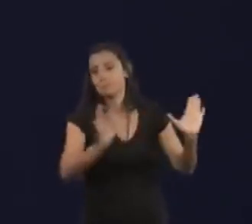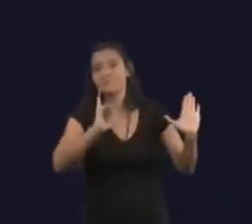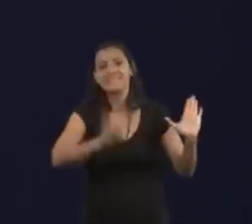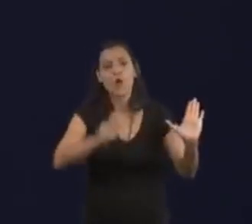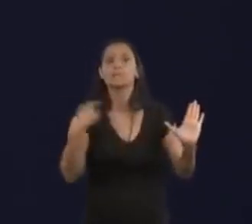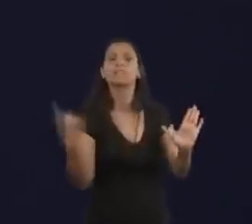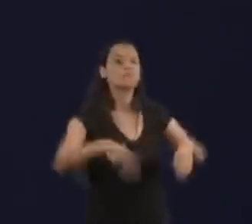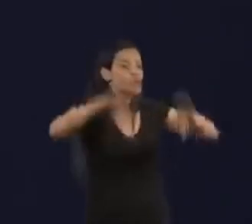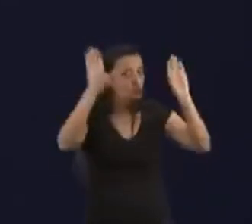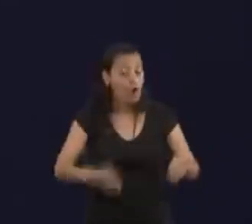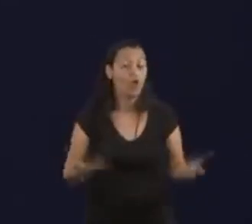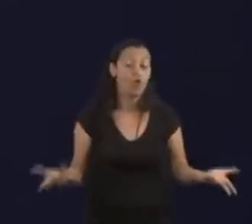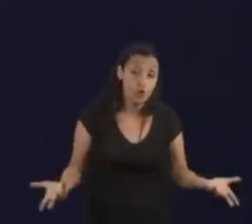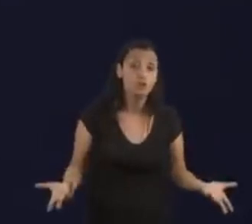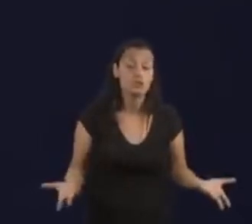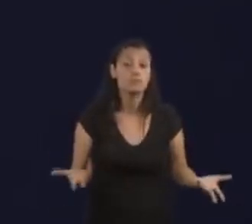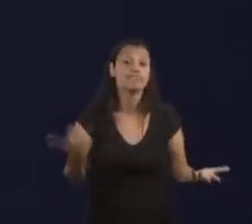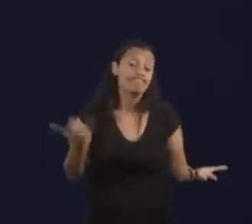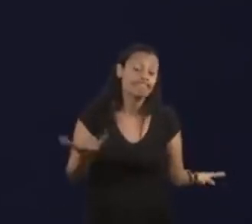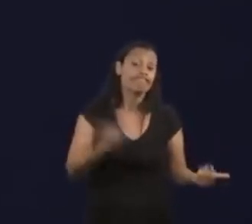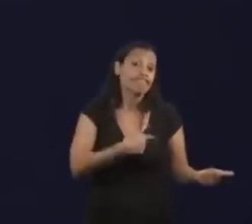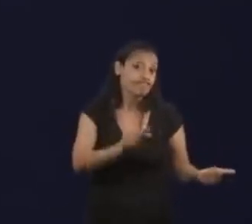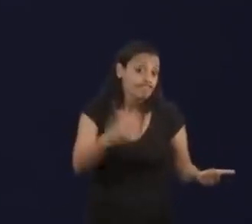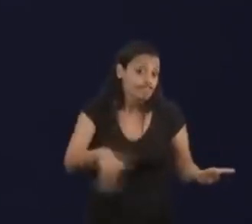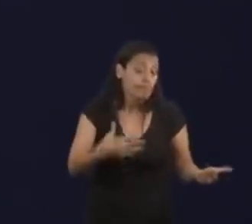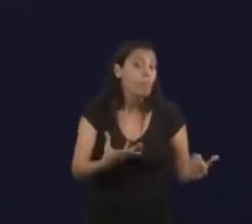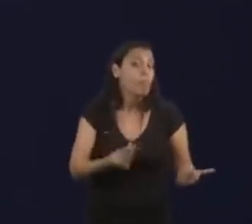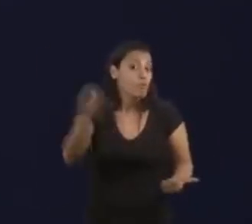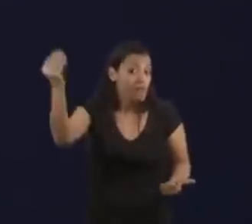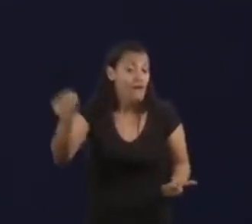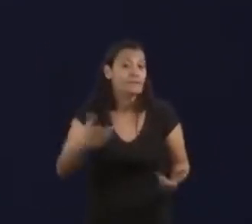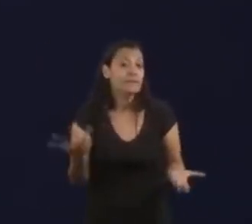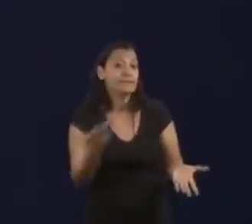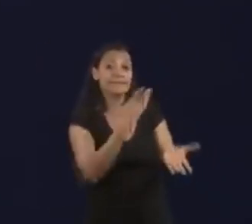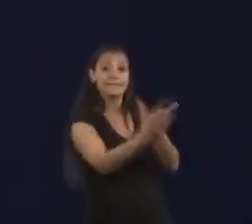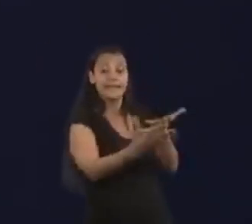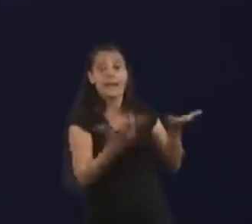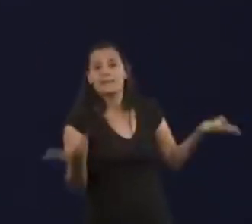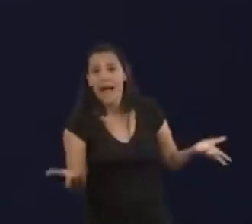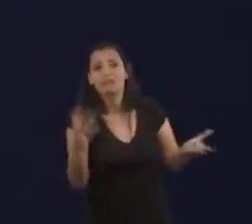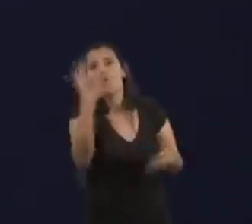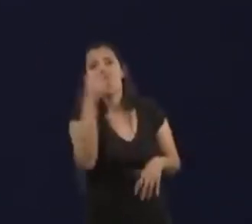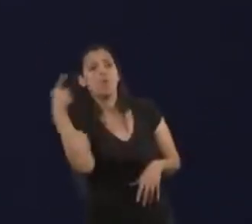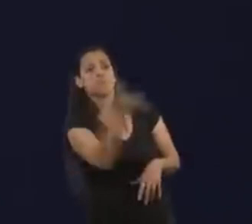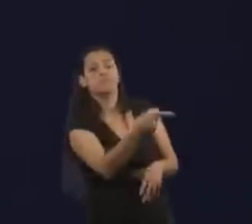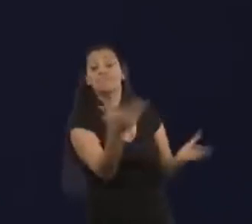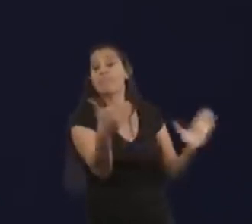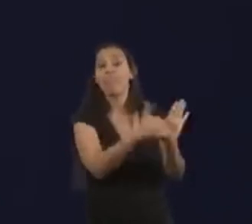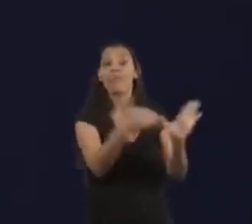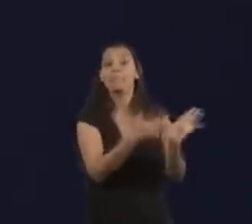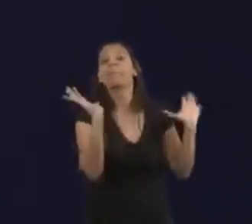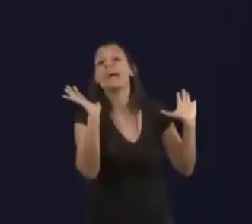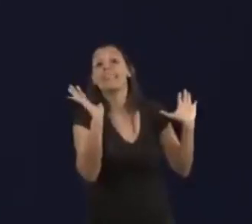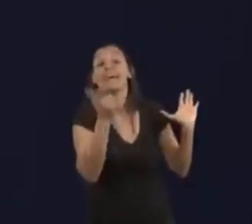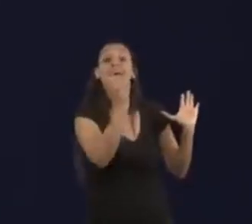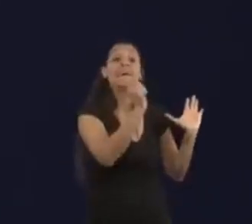unánime Lamentablemente muchas veces ese rechazo es discrecional no de acuerdo cuál sea o quién haya cometido